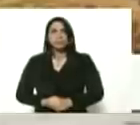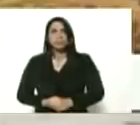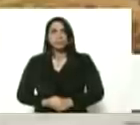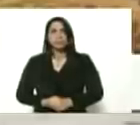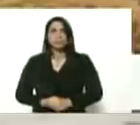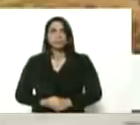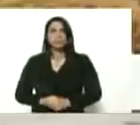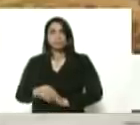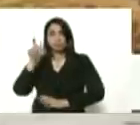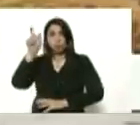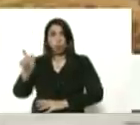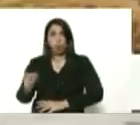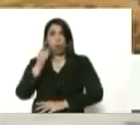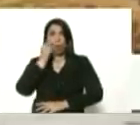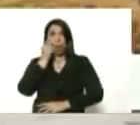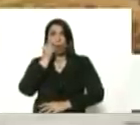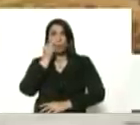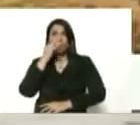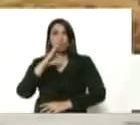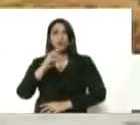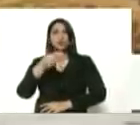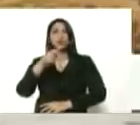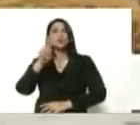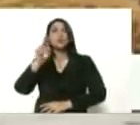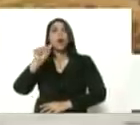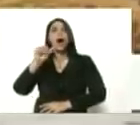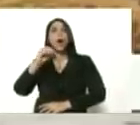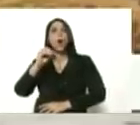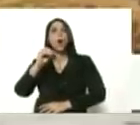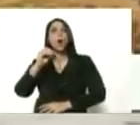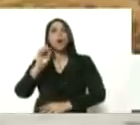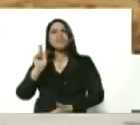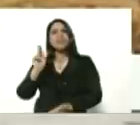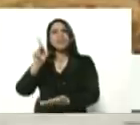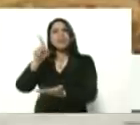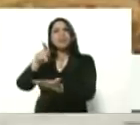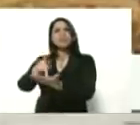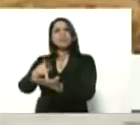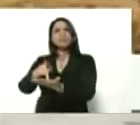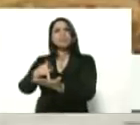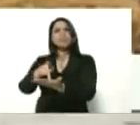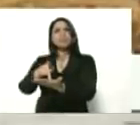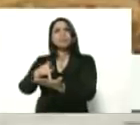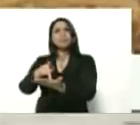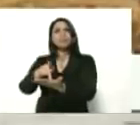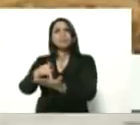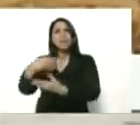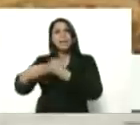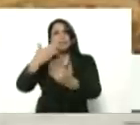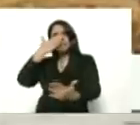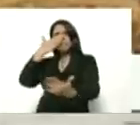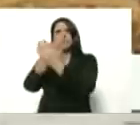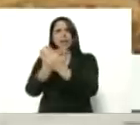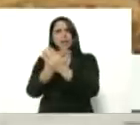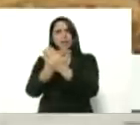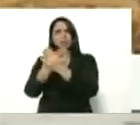habitante de Chuao que llega y hace frente a los terroristas. Este hombre que está